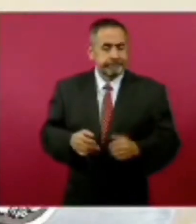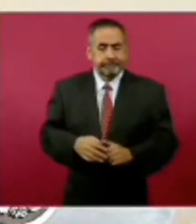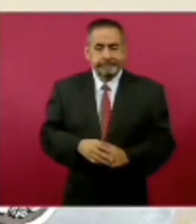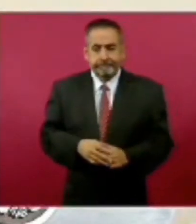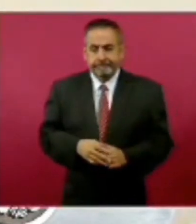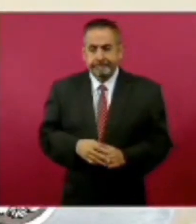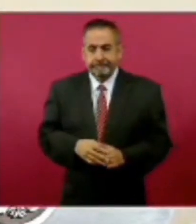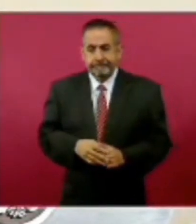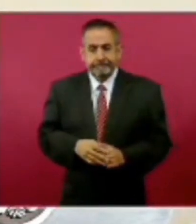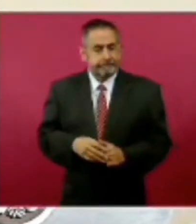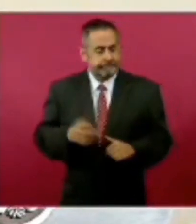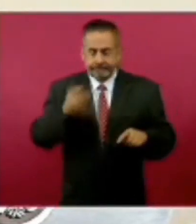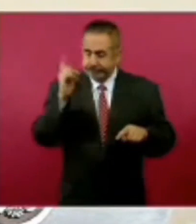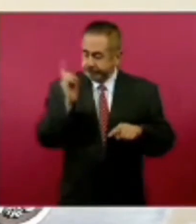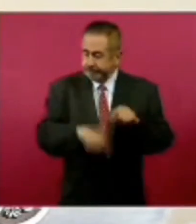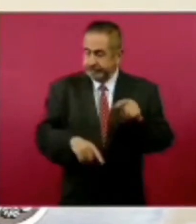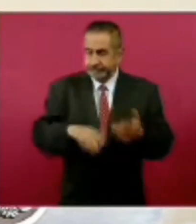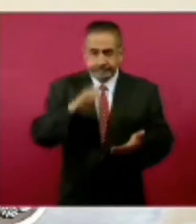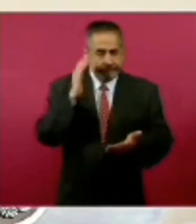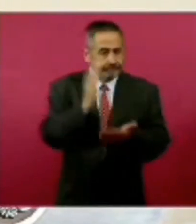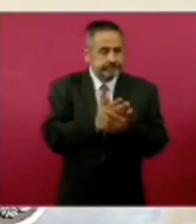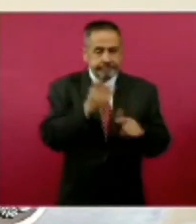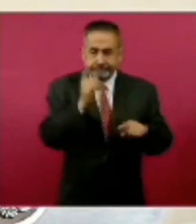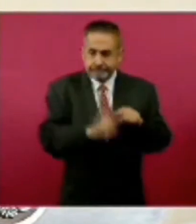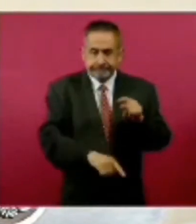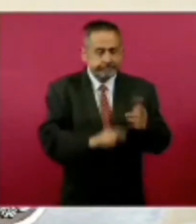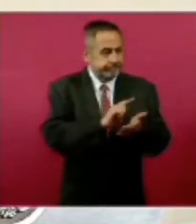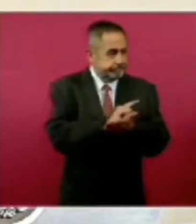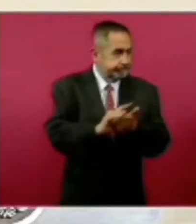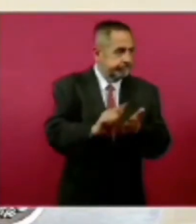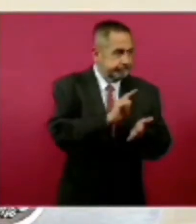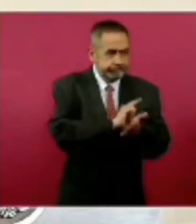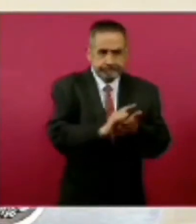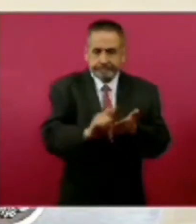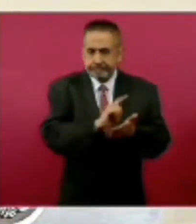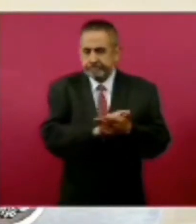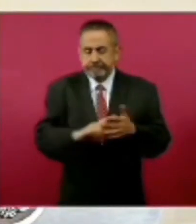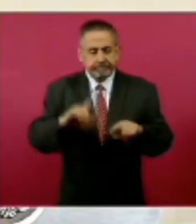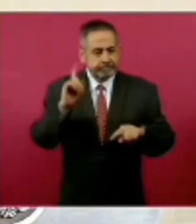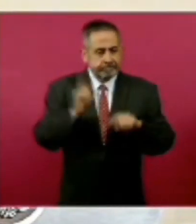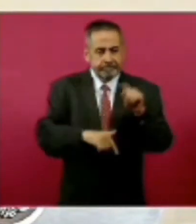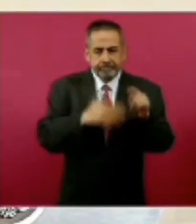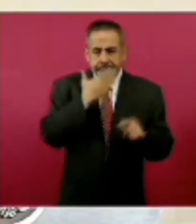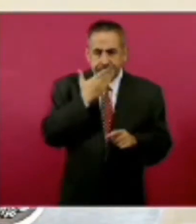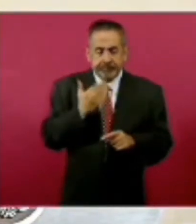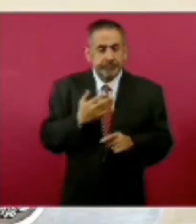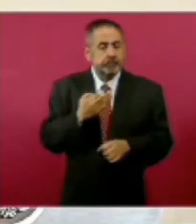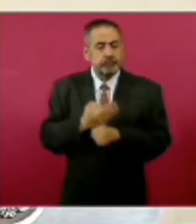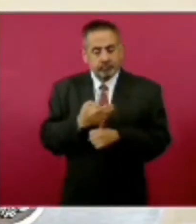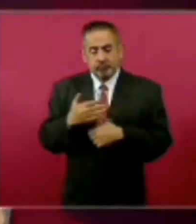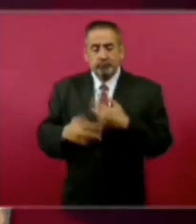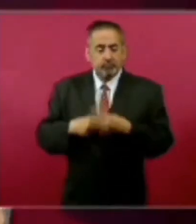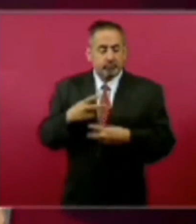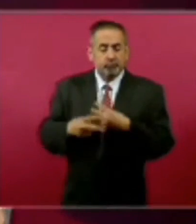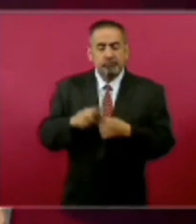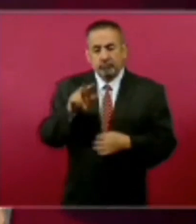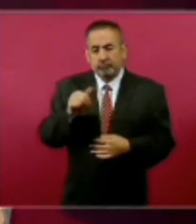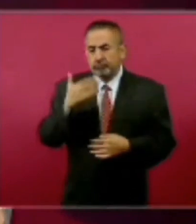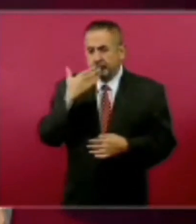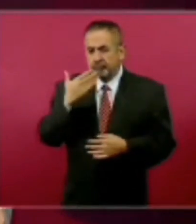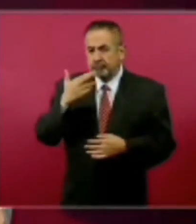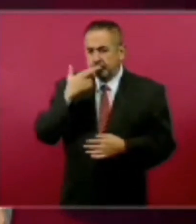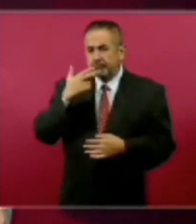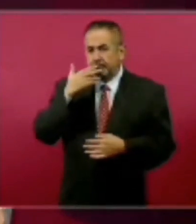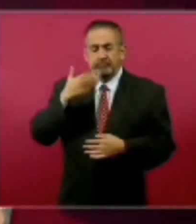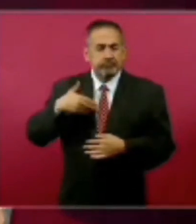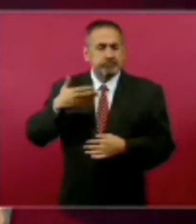todo eso pues se ha ido limpiando y vamos avanzando bastante bien